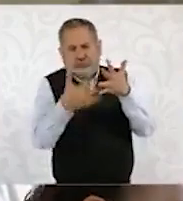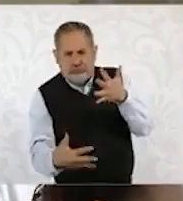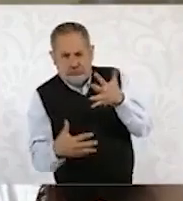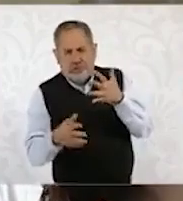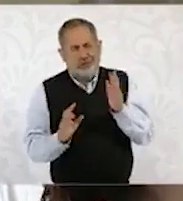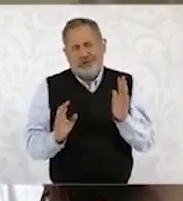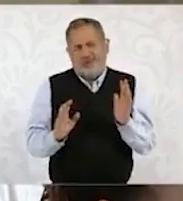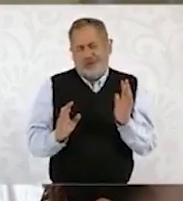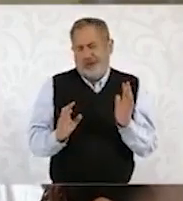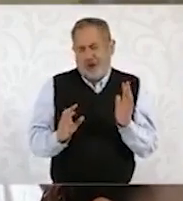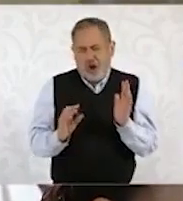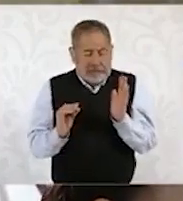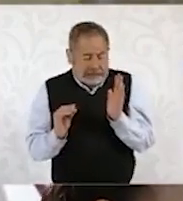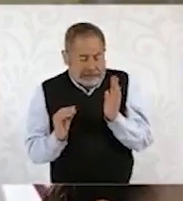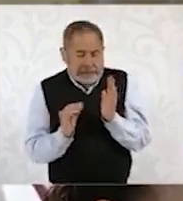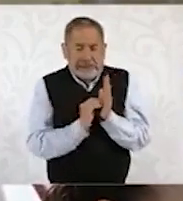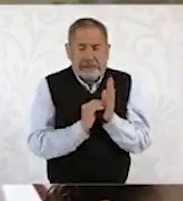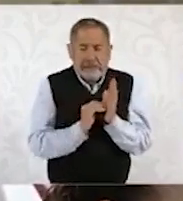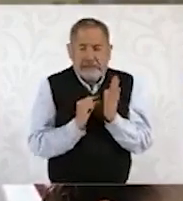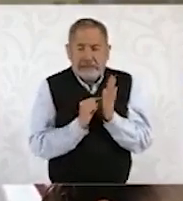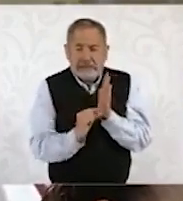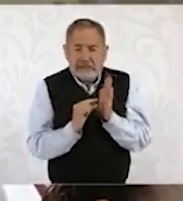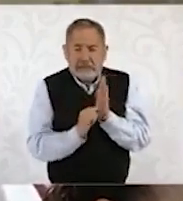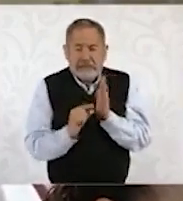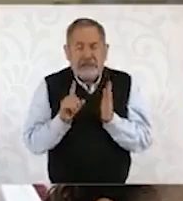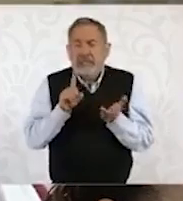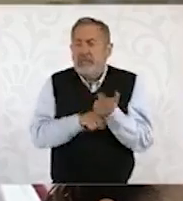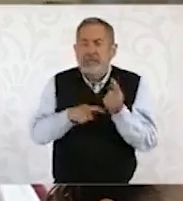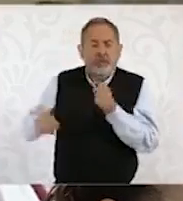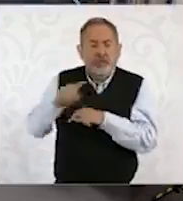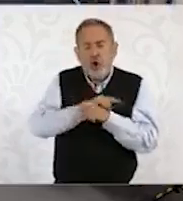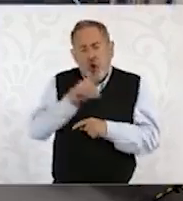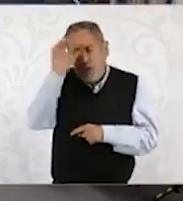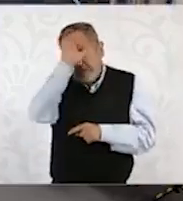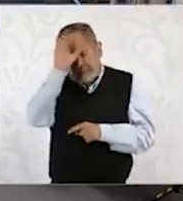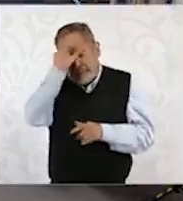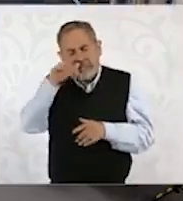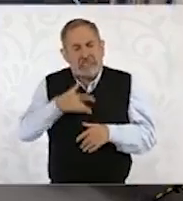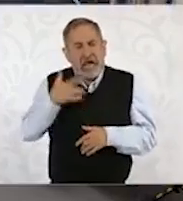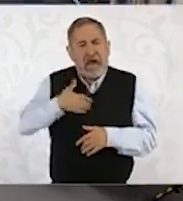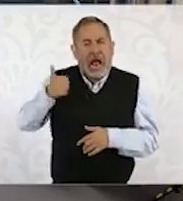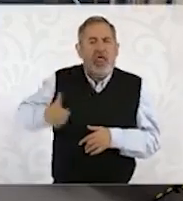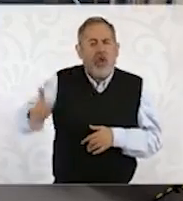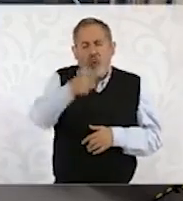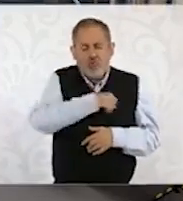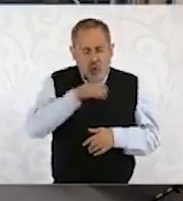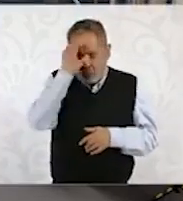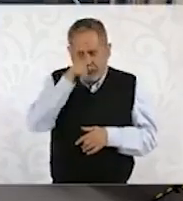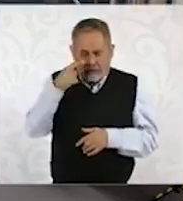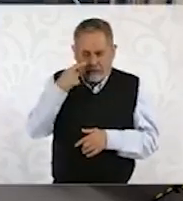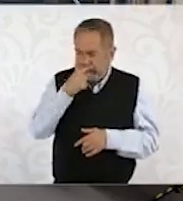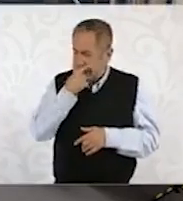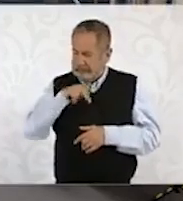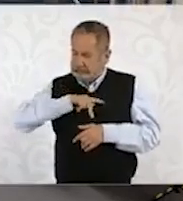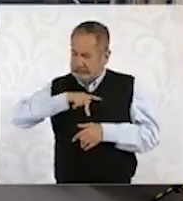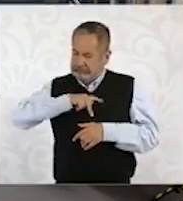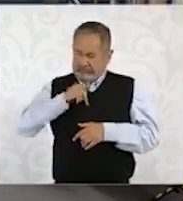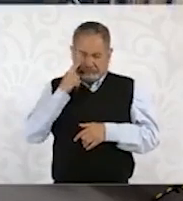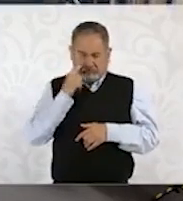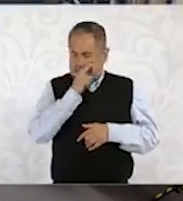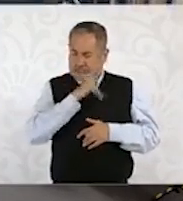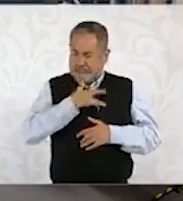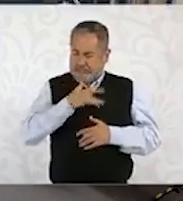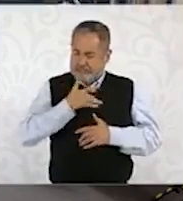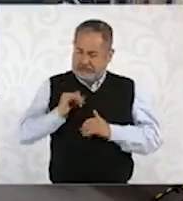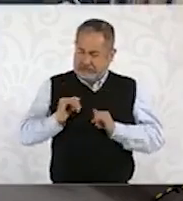ética en un medio, la cláusula de conciencia que desde hace mucho se ha demandado. Entonces, eso sí también tendría